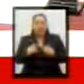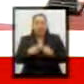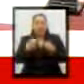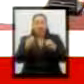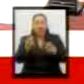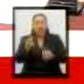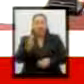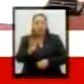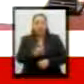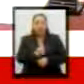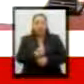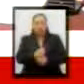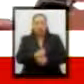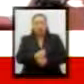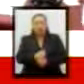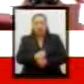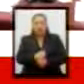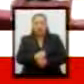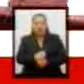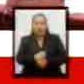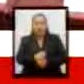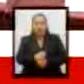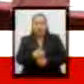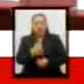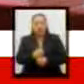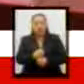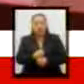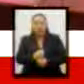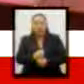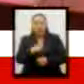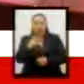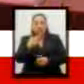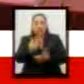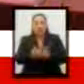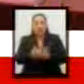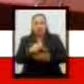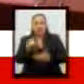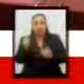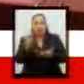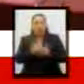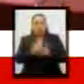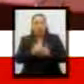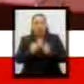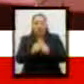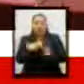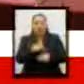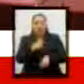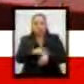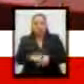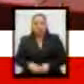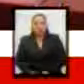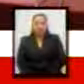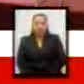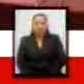rendirse ante su trabajo, ante su humildad y ante su capacidad de liderazgo. Muchas gracias, Nery, por haber compartido con nosotros estos momentos.